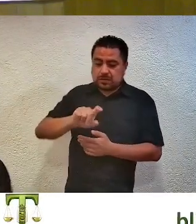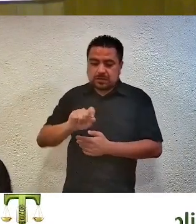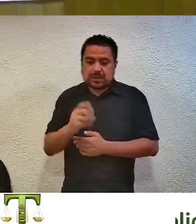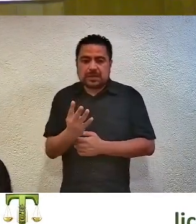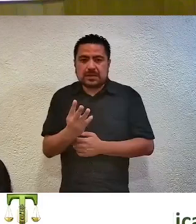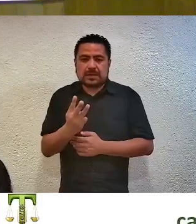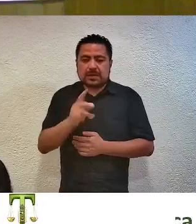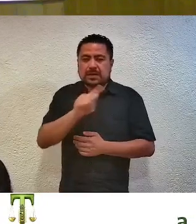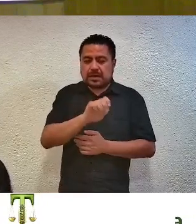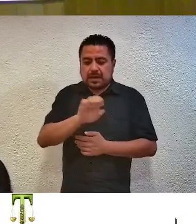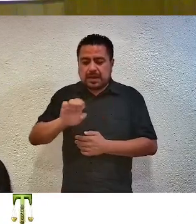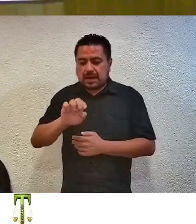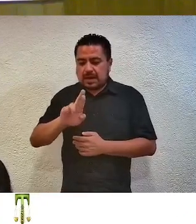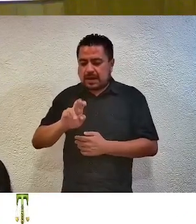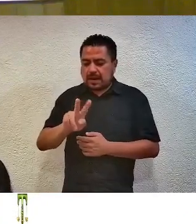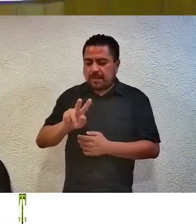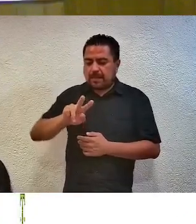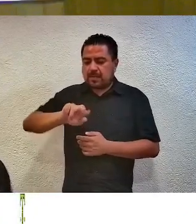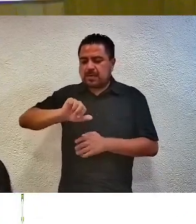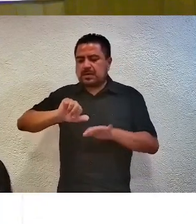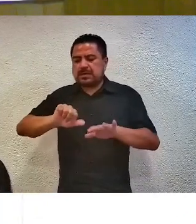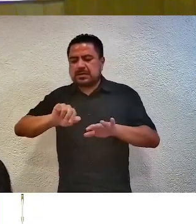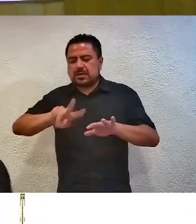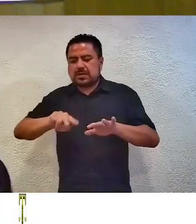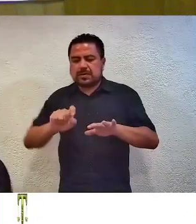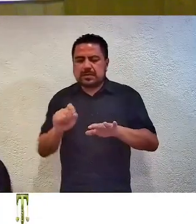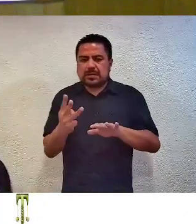14/2023, TE/RAP 16/2023,